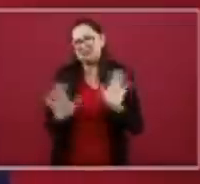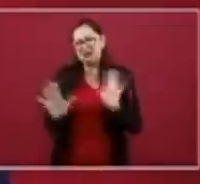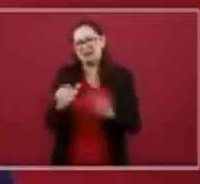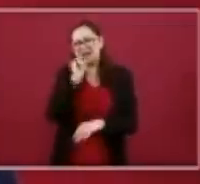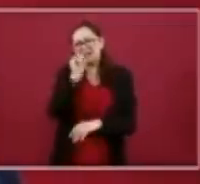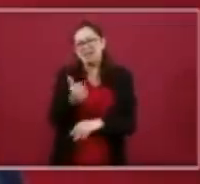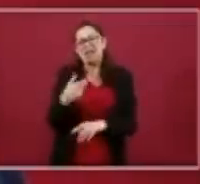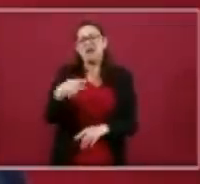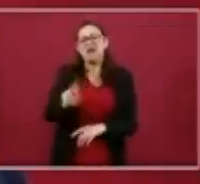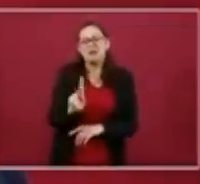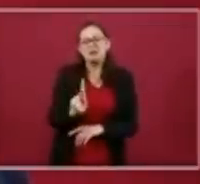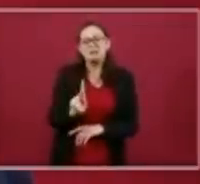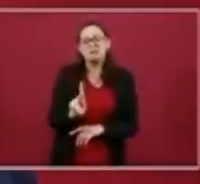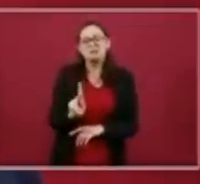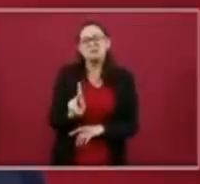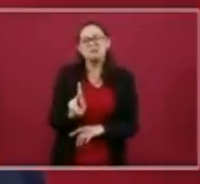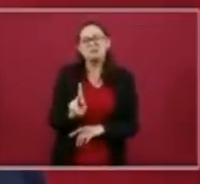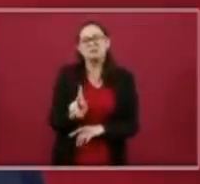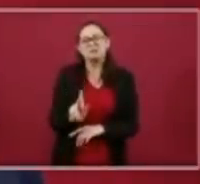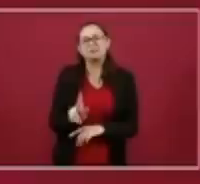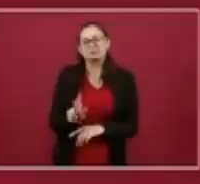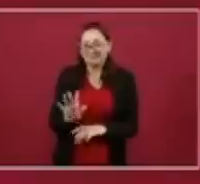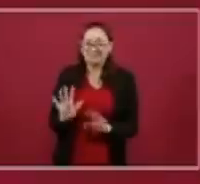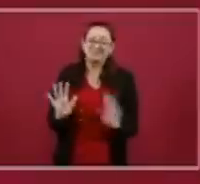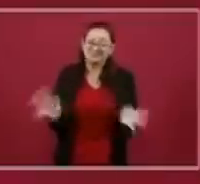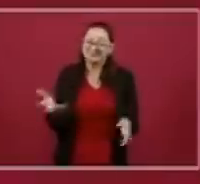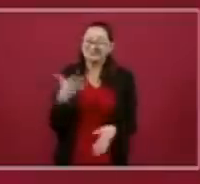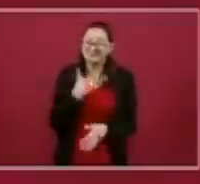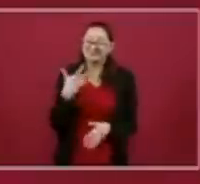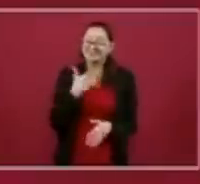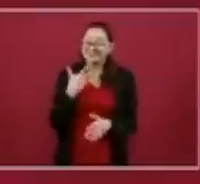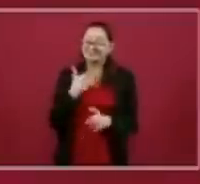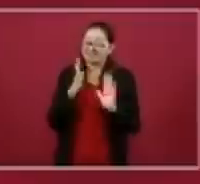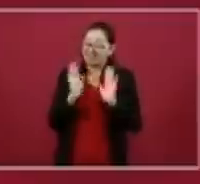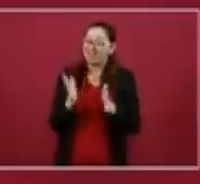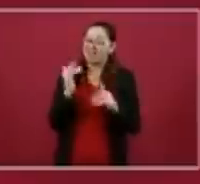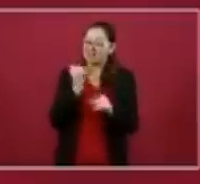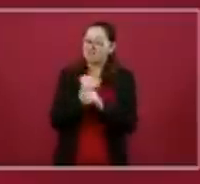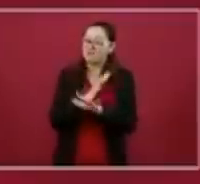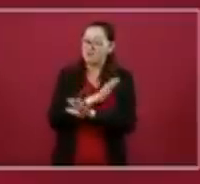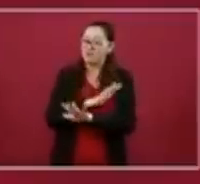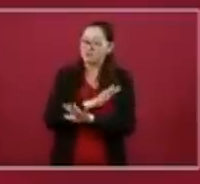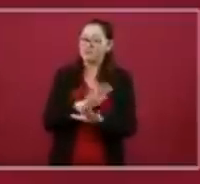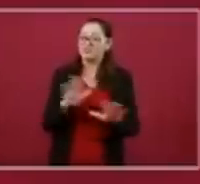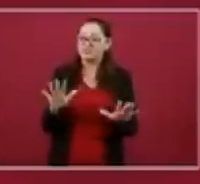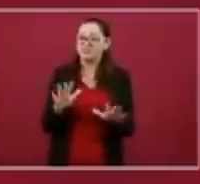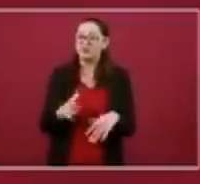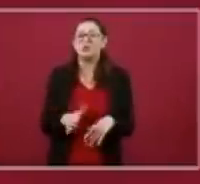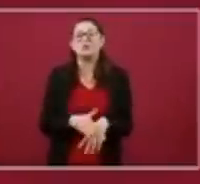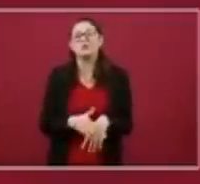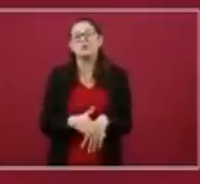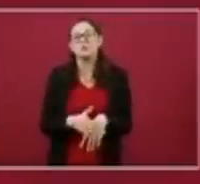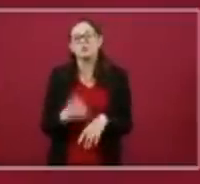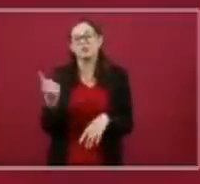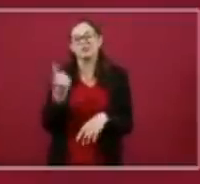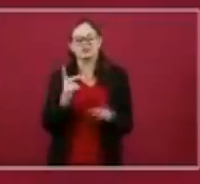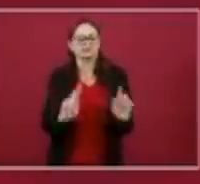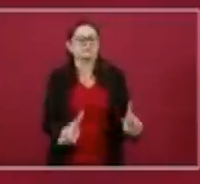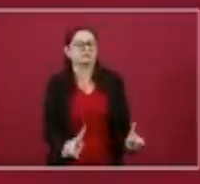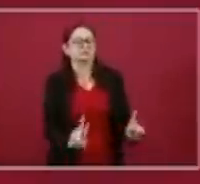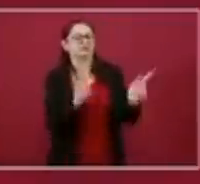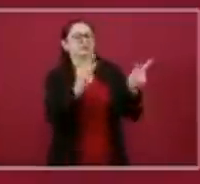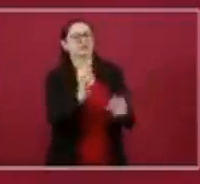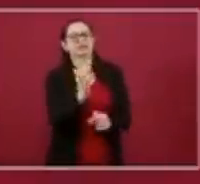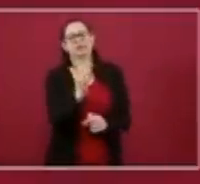pero ya tenemos esa relación, porque hablábamos de que se iban a vender